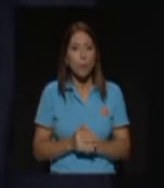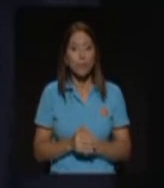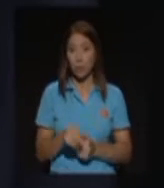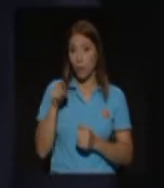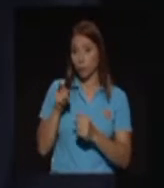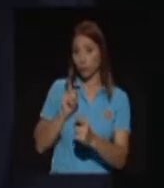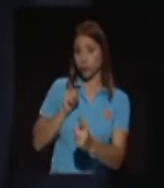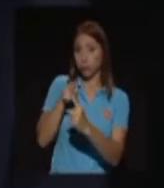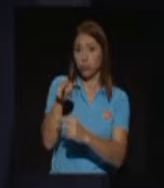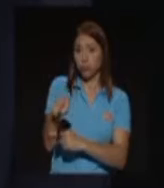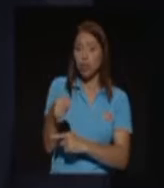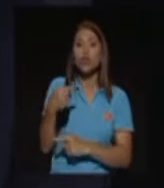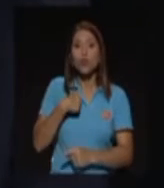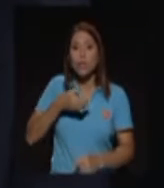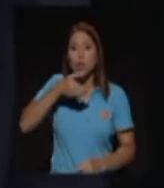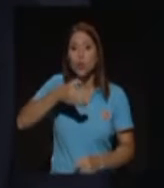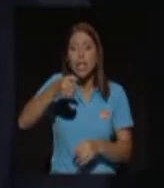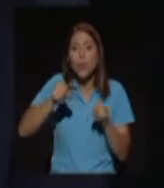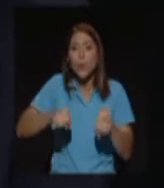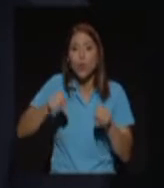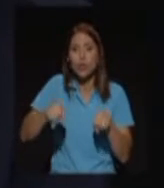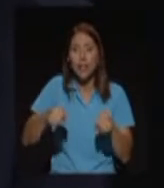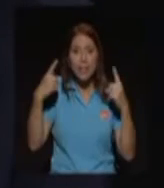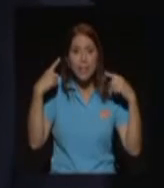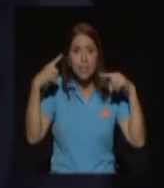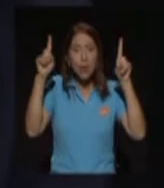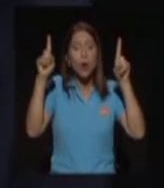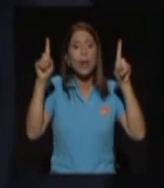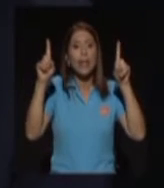estado sugiriendo la posibilidad de que se logre conseguir